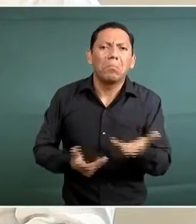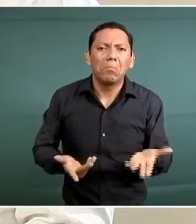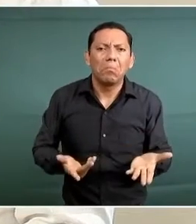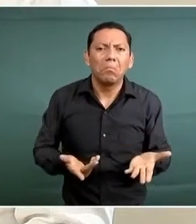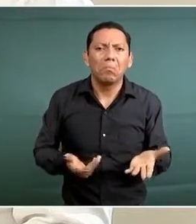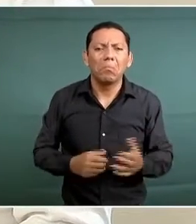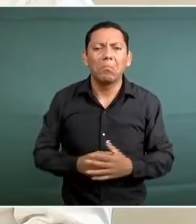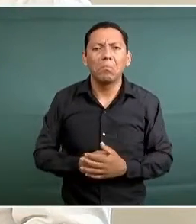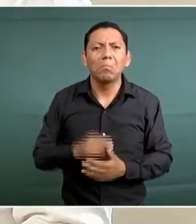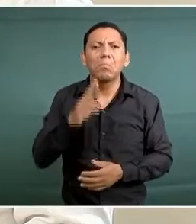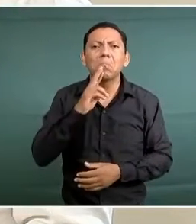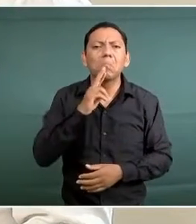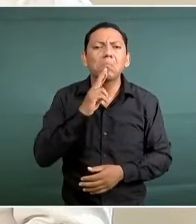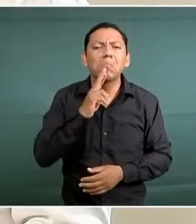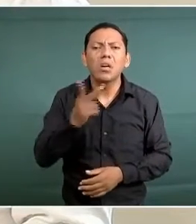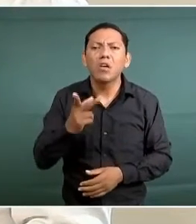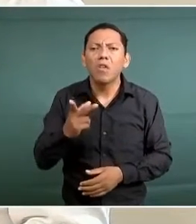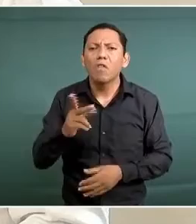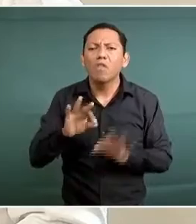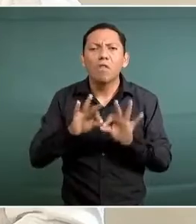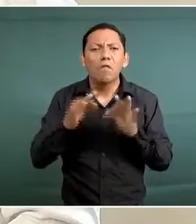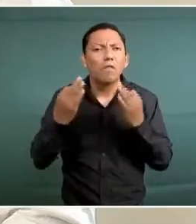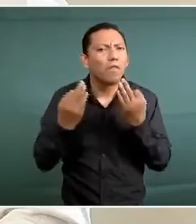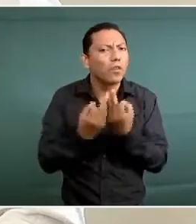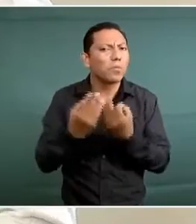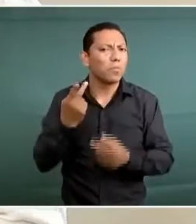el mejor sistema político